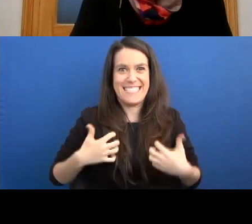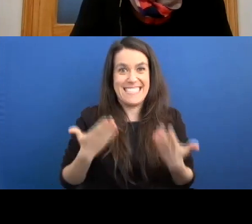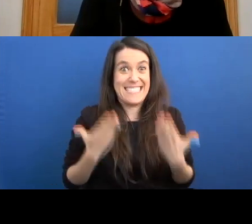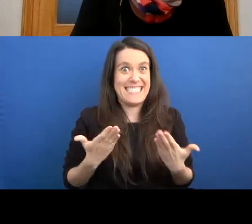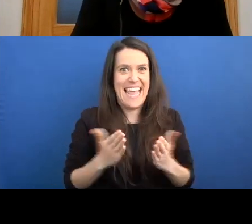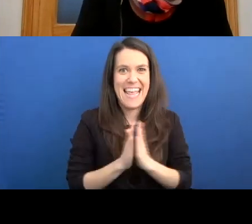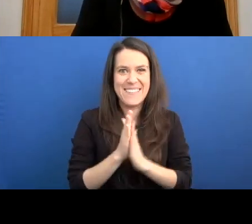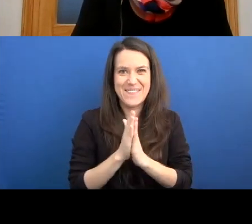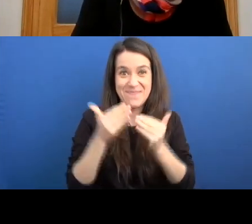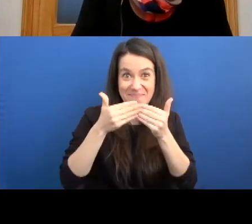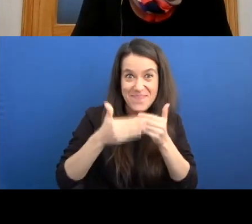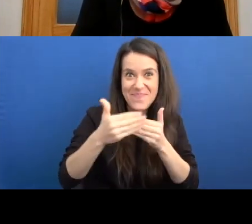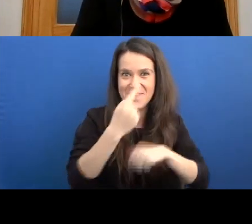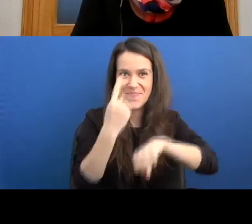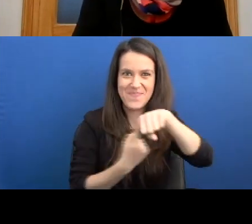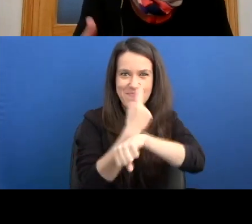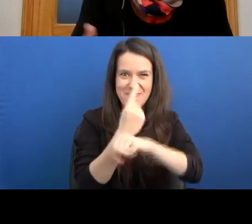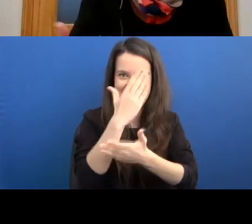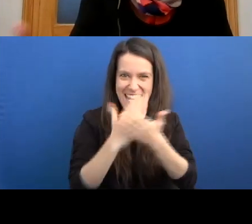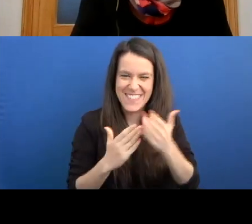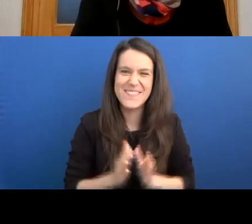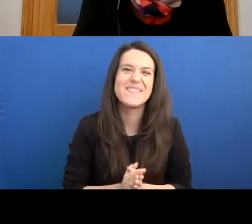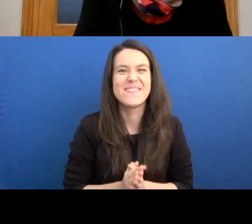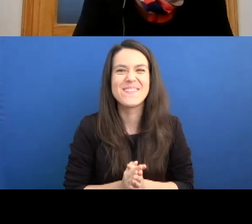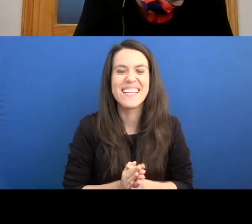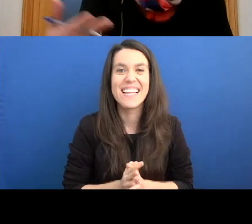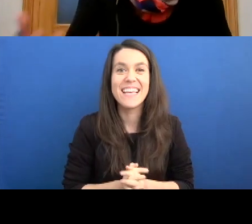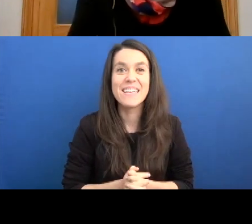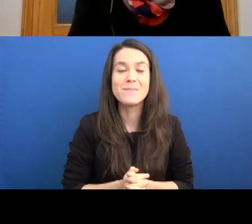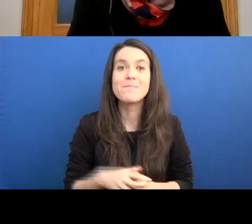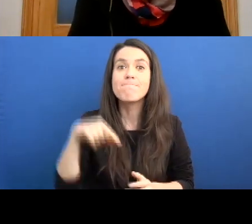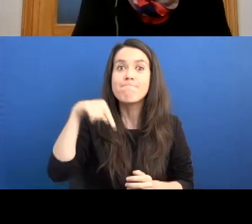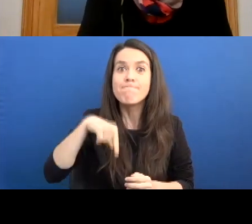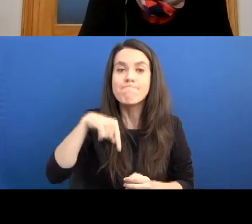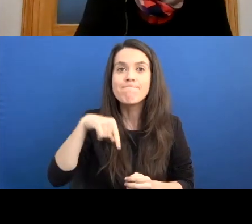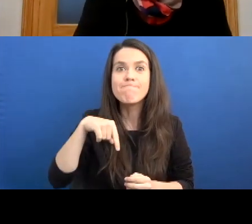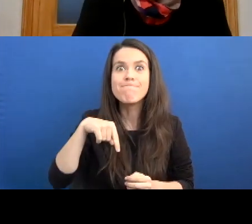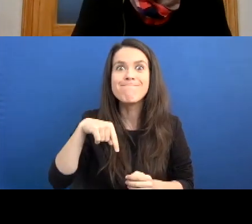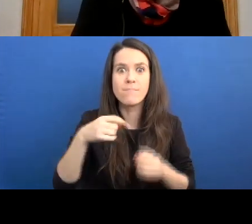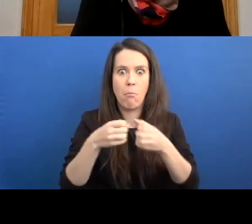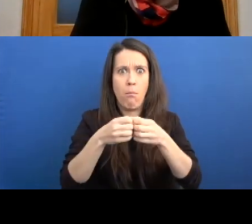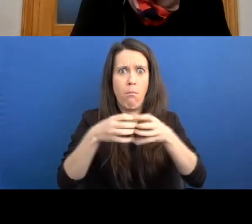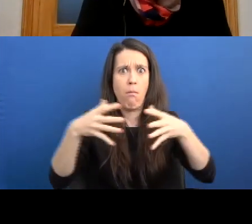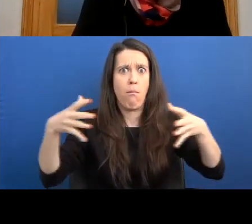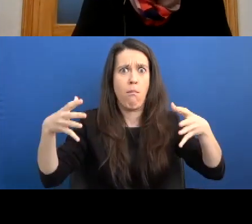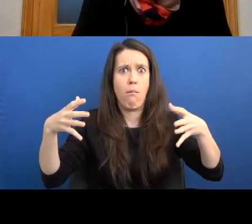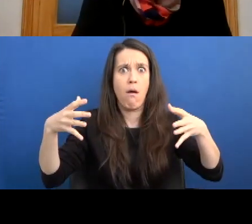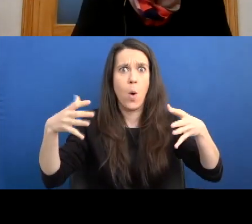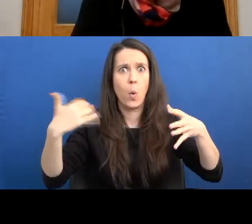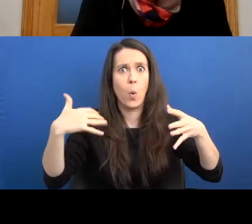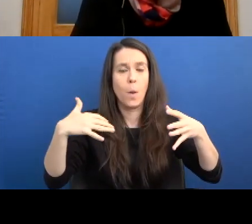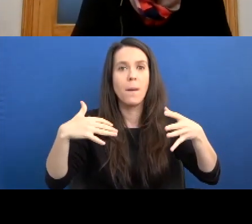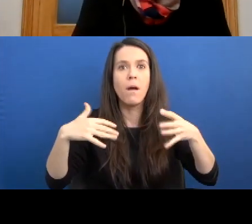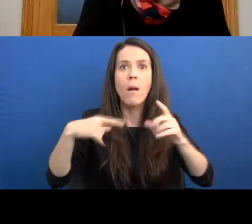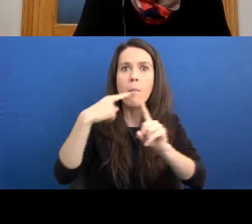mis colegas estamos sumamente emocionados por el webinario que celebramos el día de hoy. No nada más por la